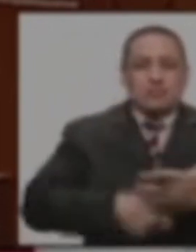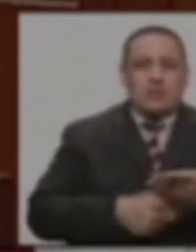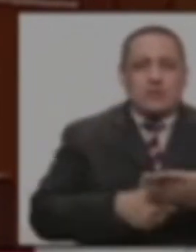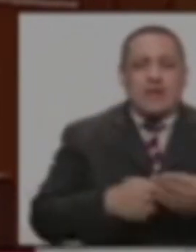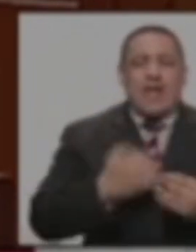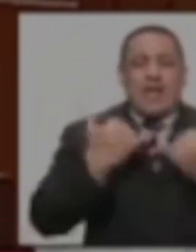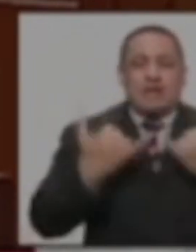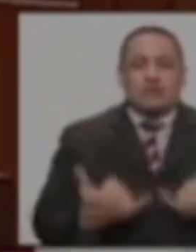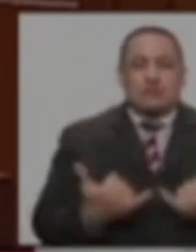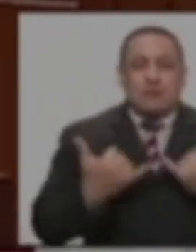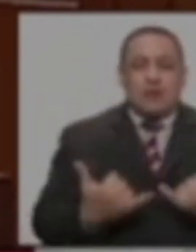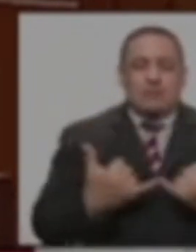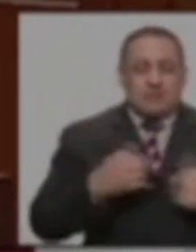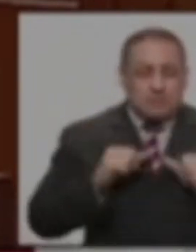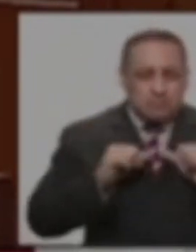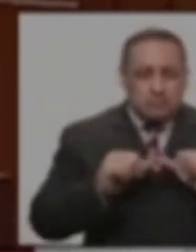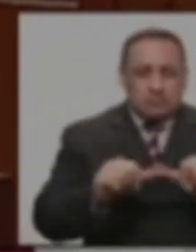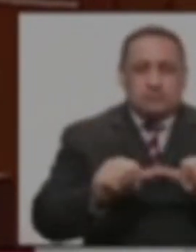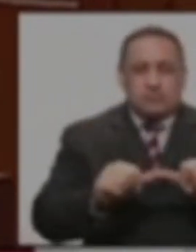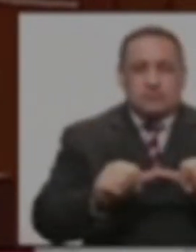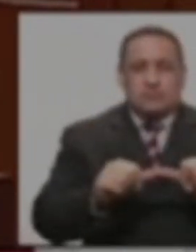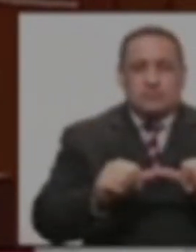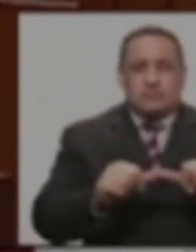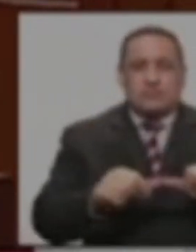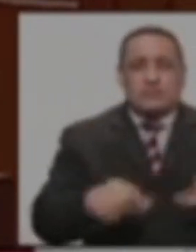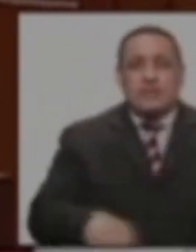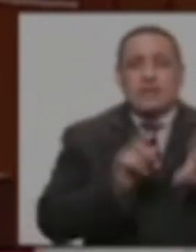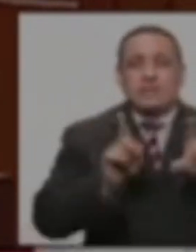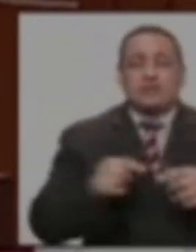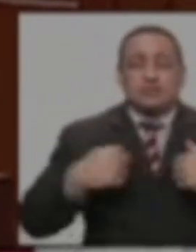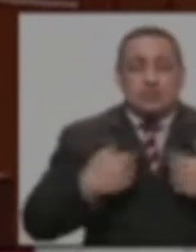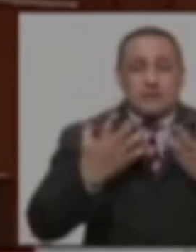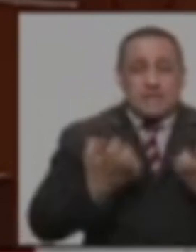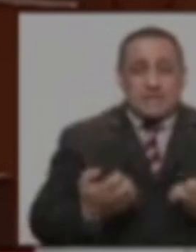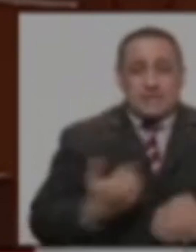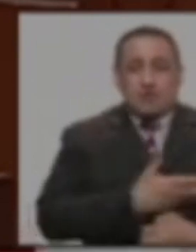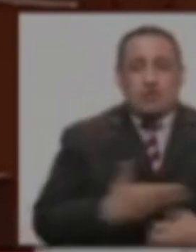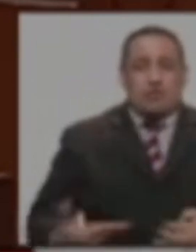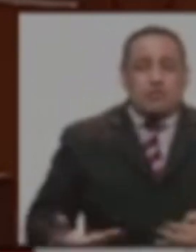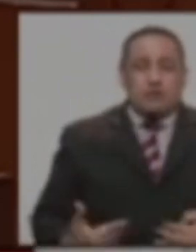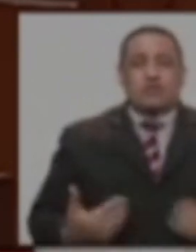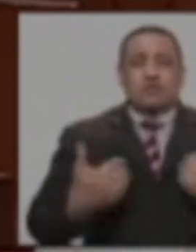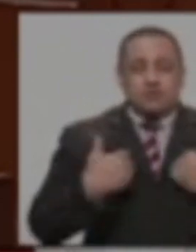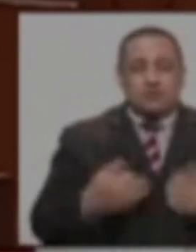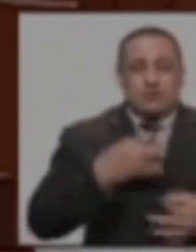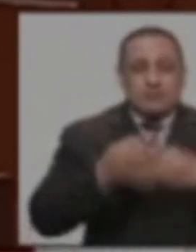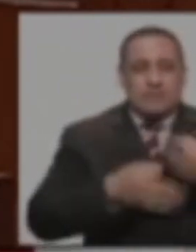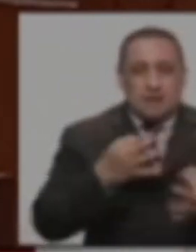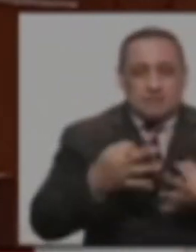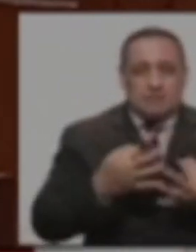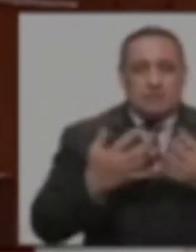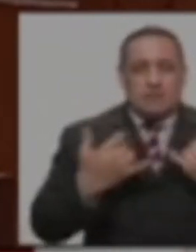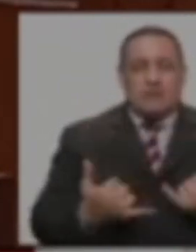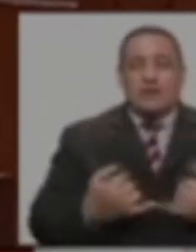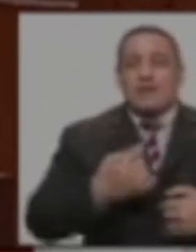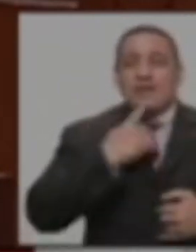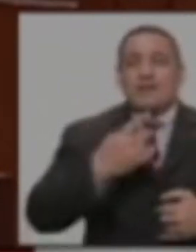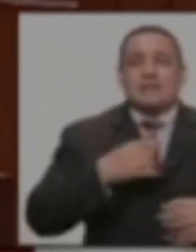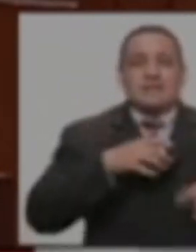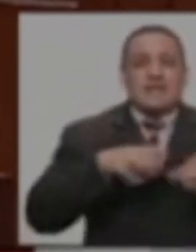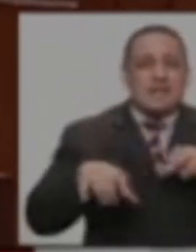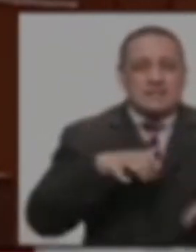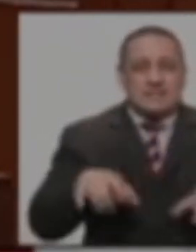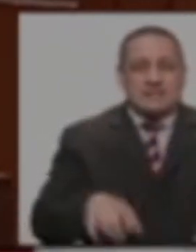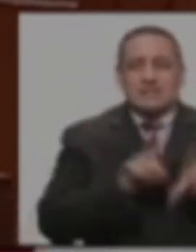tributarias actualmente vigentes, ¿no? Nuestra intención como gobierno, lo hemos indicado ya, es